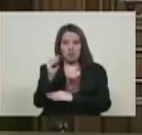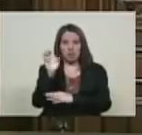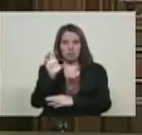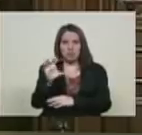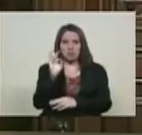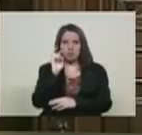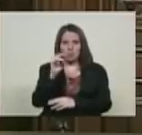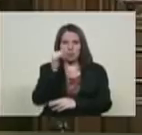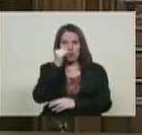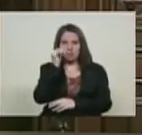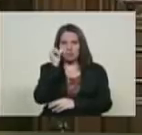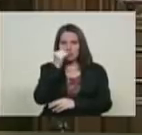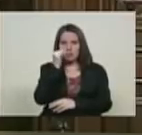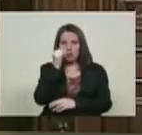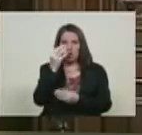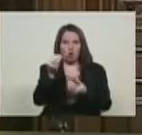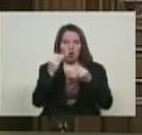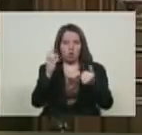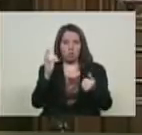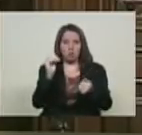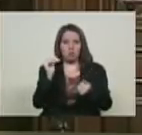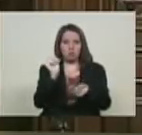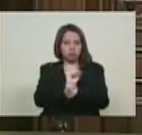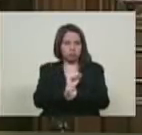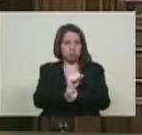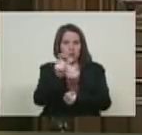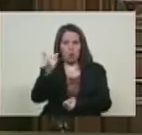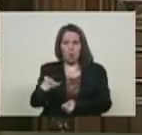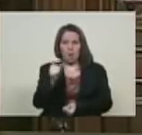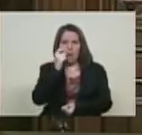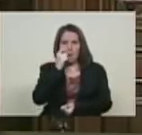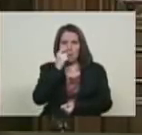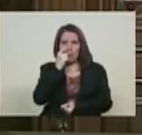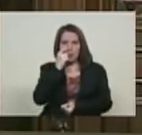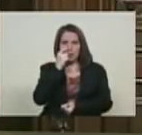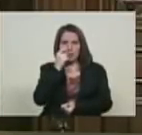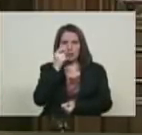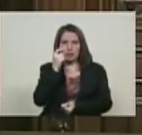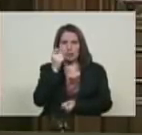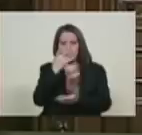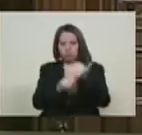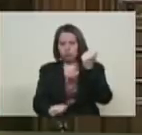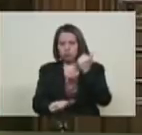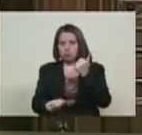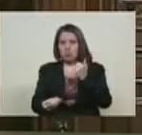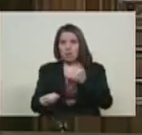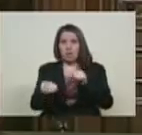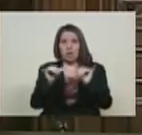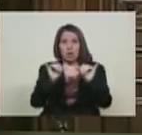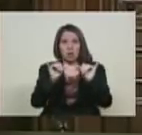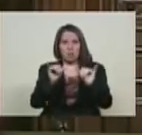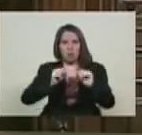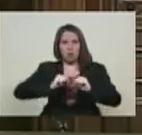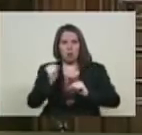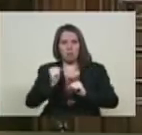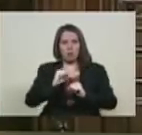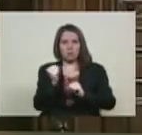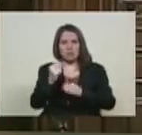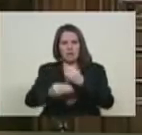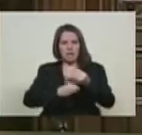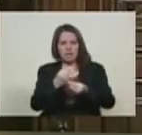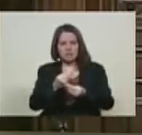a ver el video de cómo se captura a alias Morfeo cuando trataba de escapar del cerco que la policía le